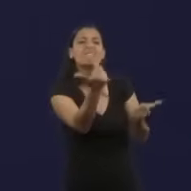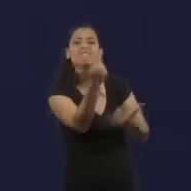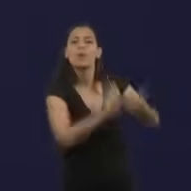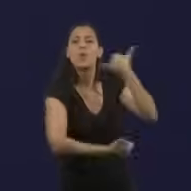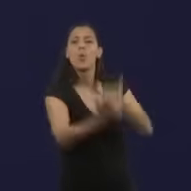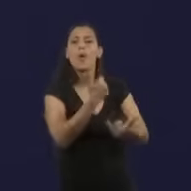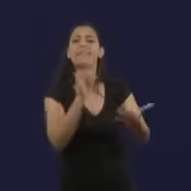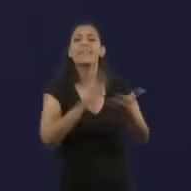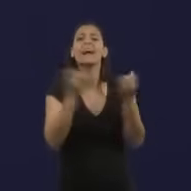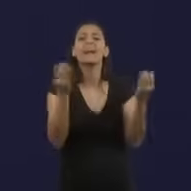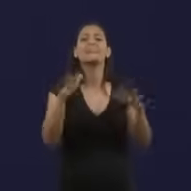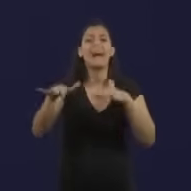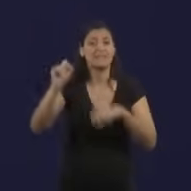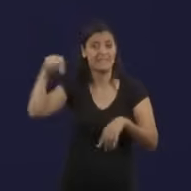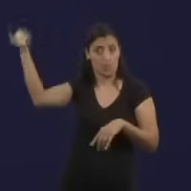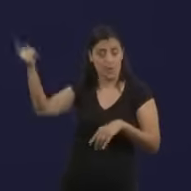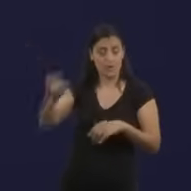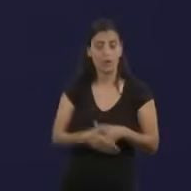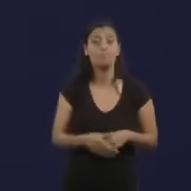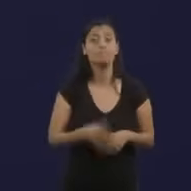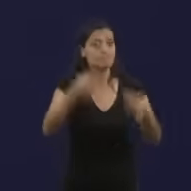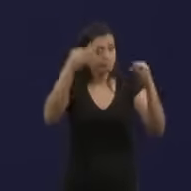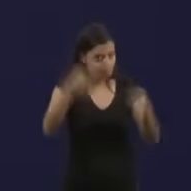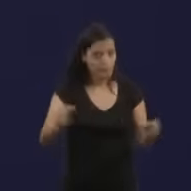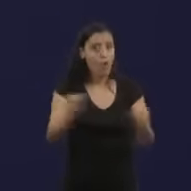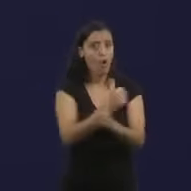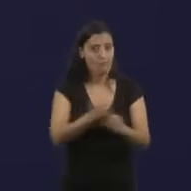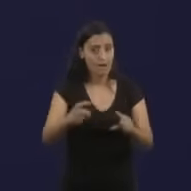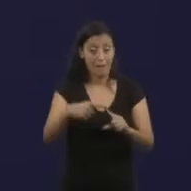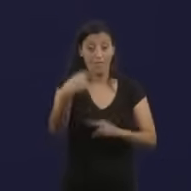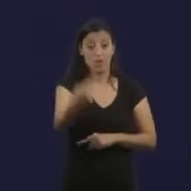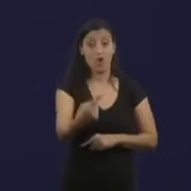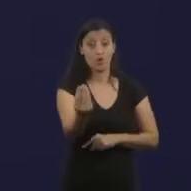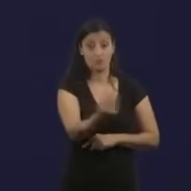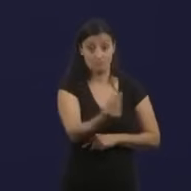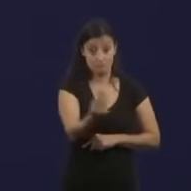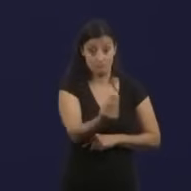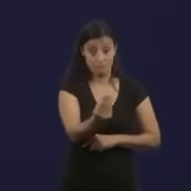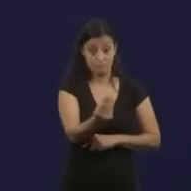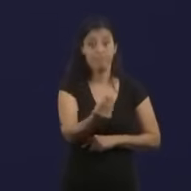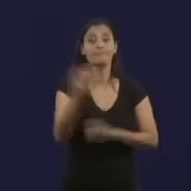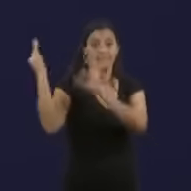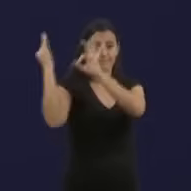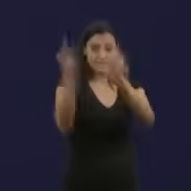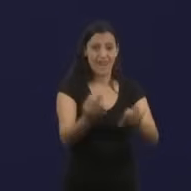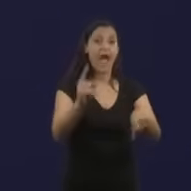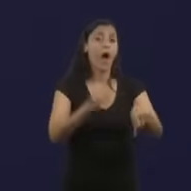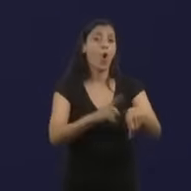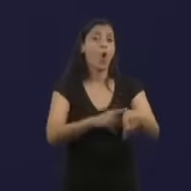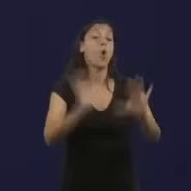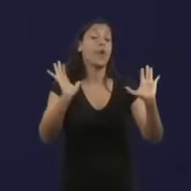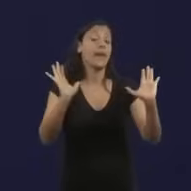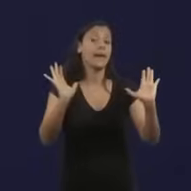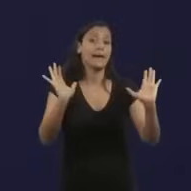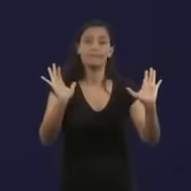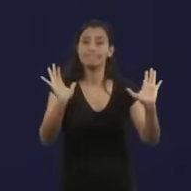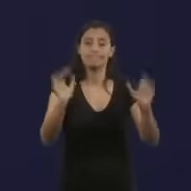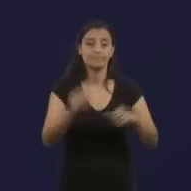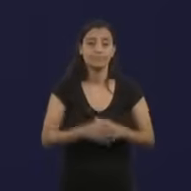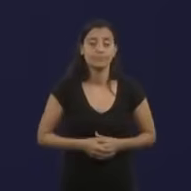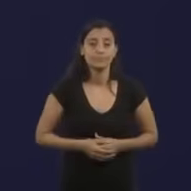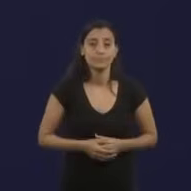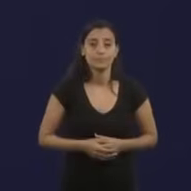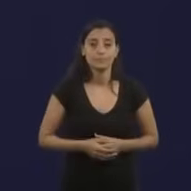efectivamente yo llegan el sábado por supuesto que es en un horario determinado que han pedido